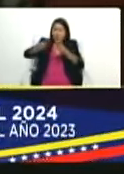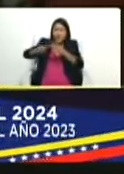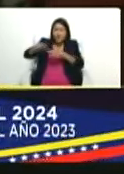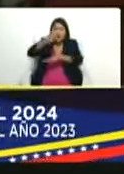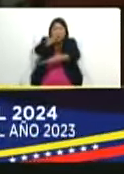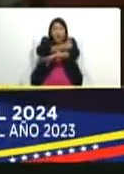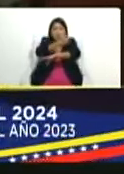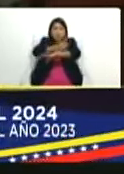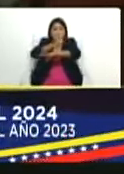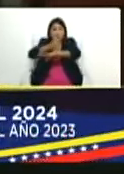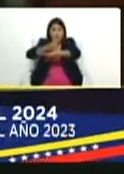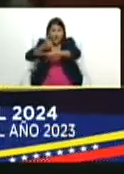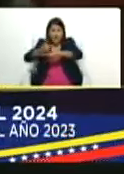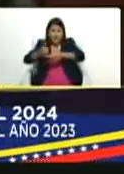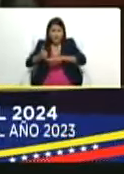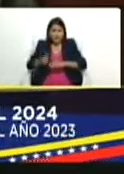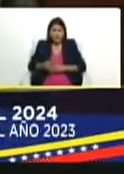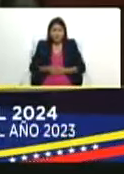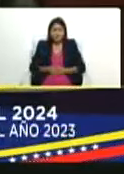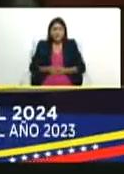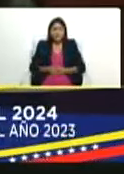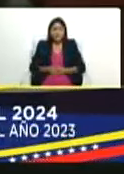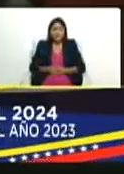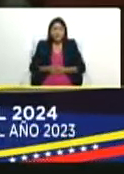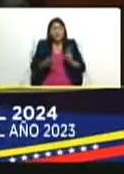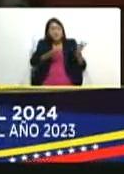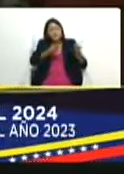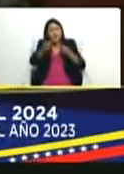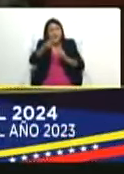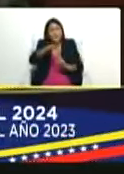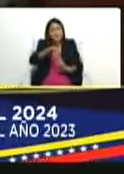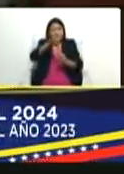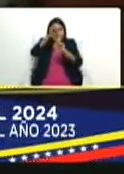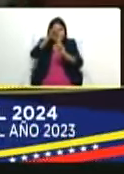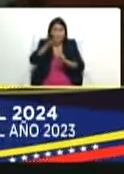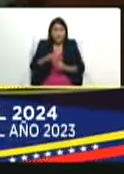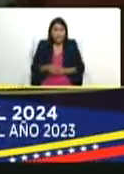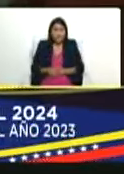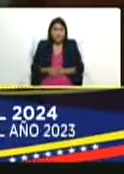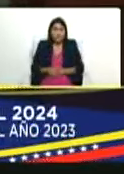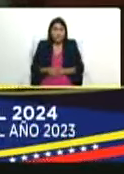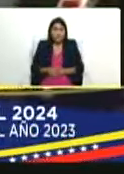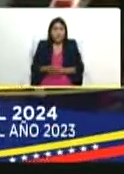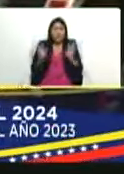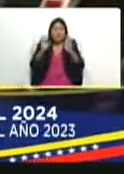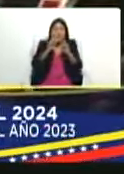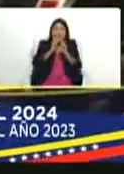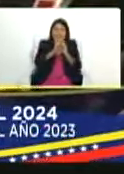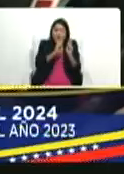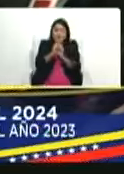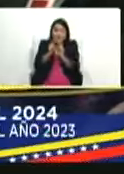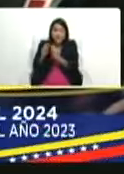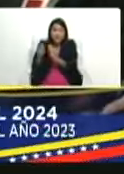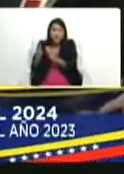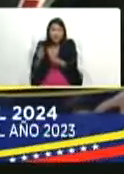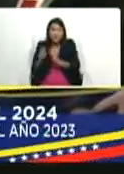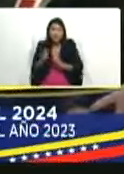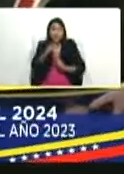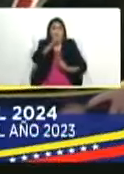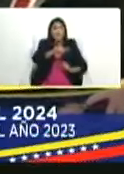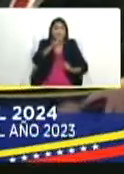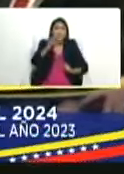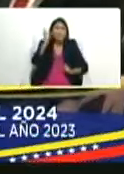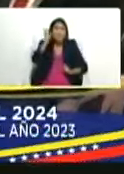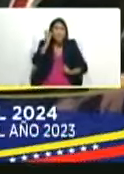Poder Judicial. Distinguidos invitados especiales. Medios de comunicación presentes. Señoras